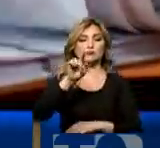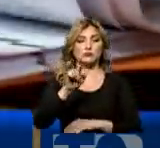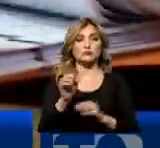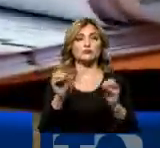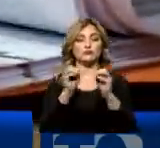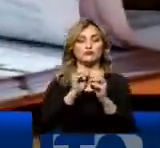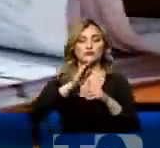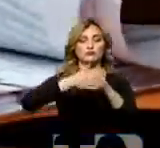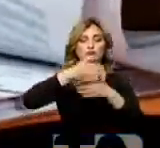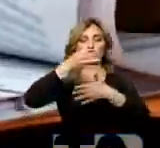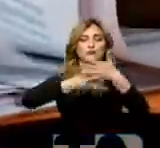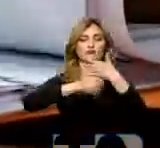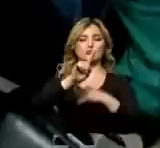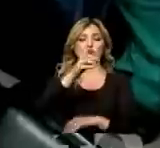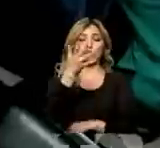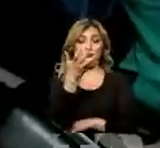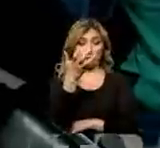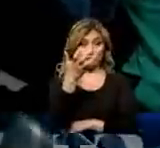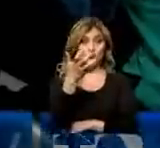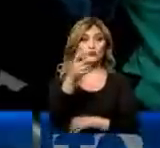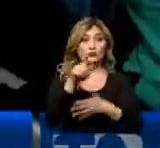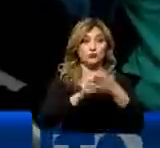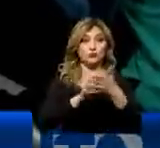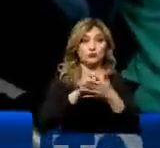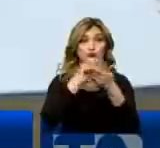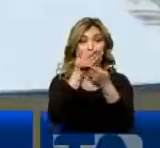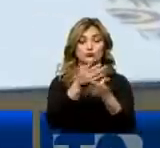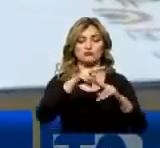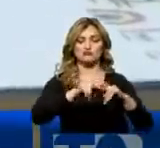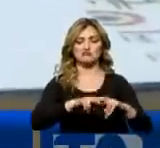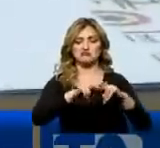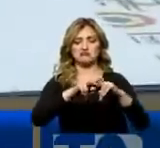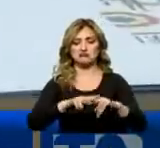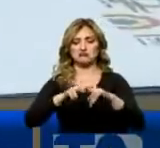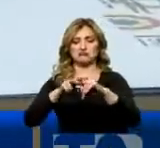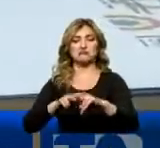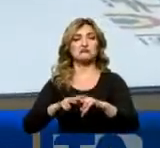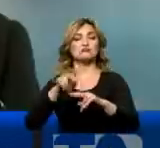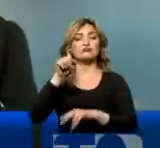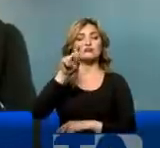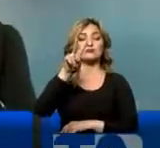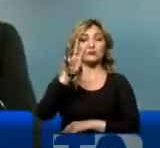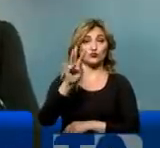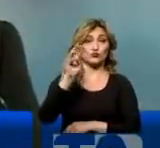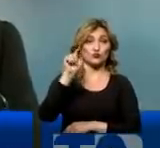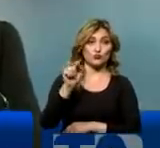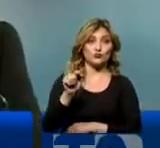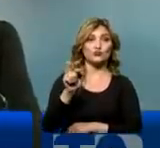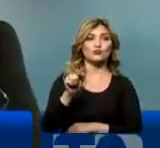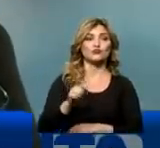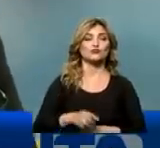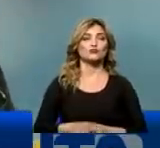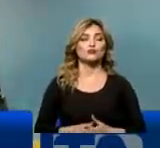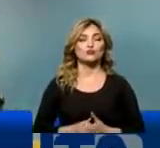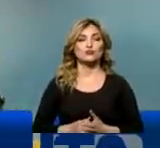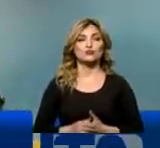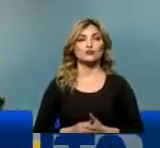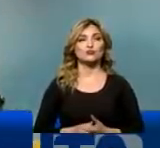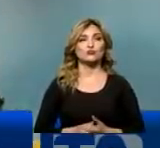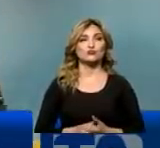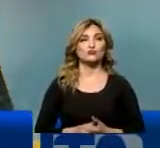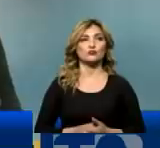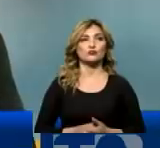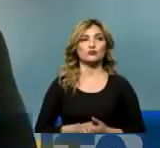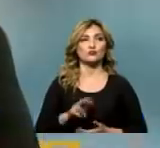más, alrededor de unas 115.000 firmas que se estarían revisando. Y se necesitan 26.000 firmas, es decir, firmas